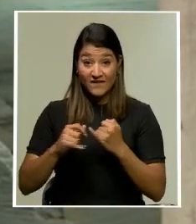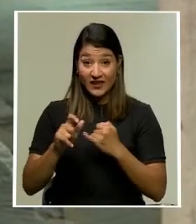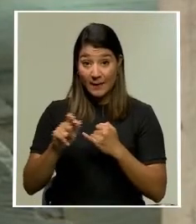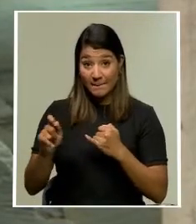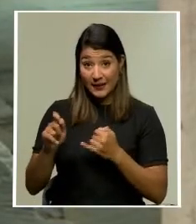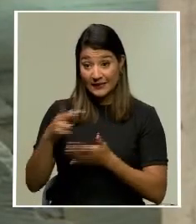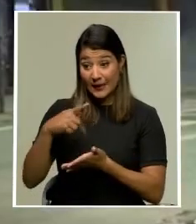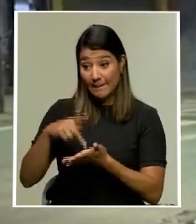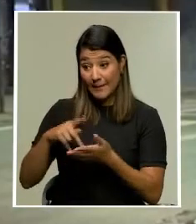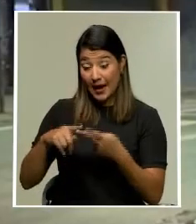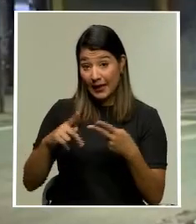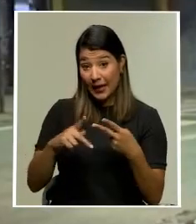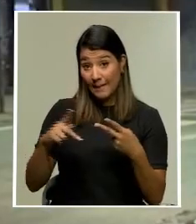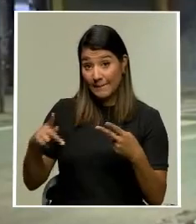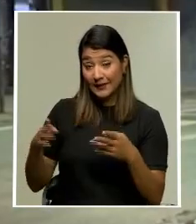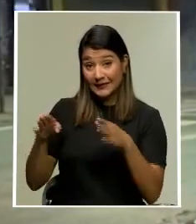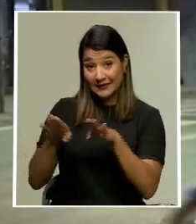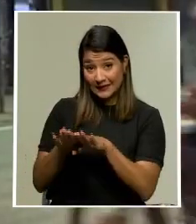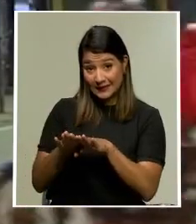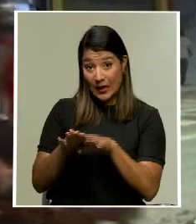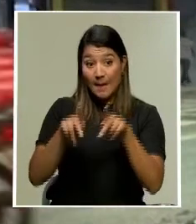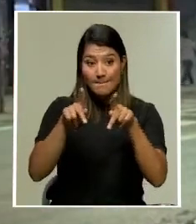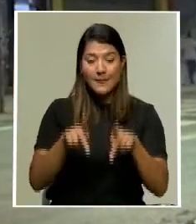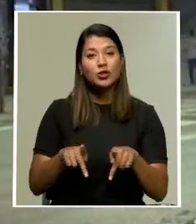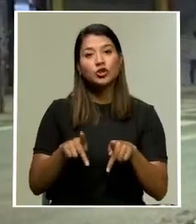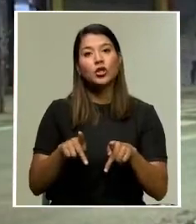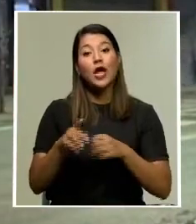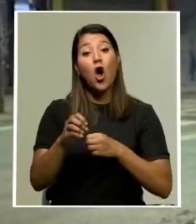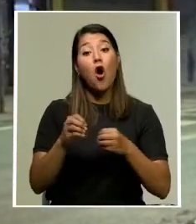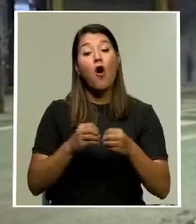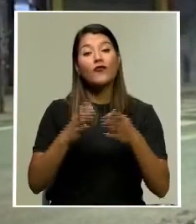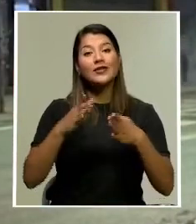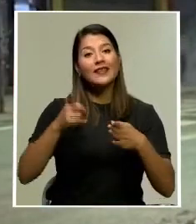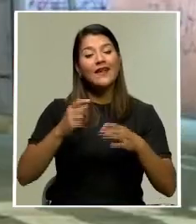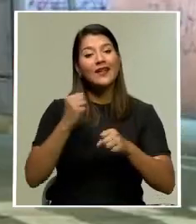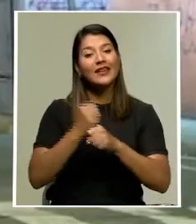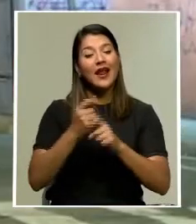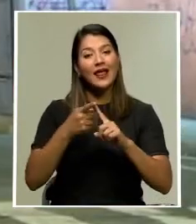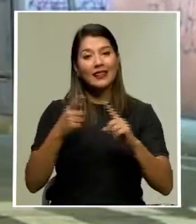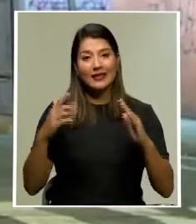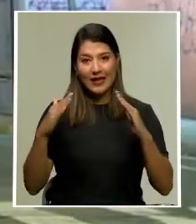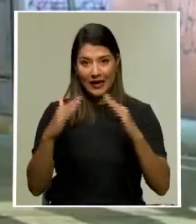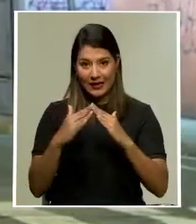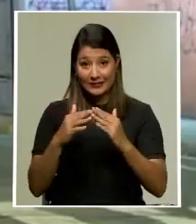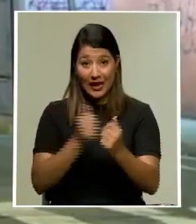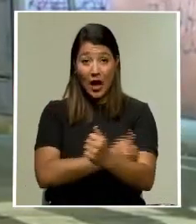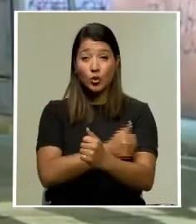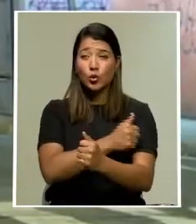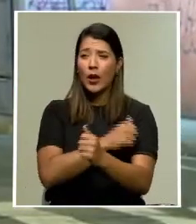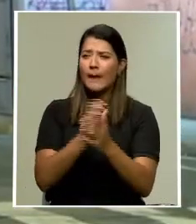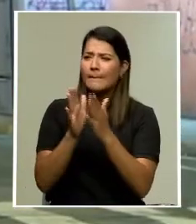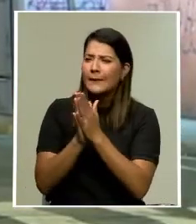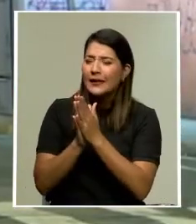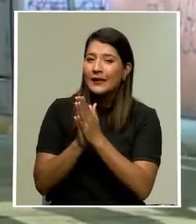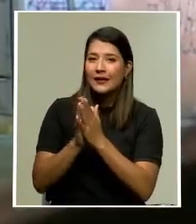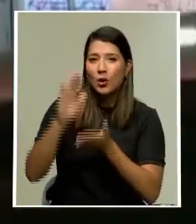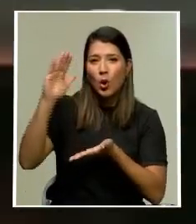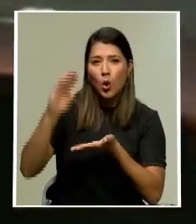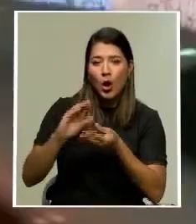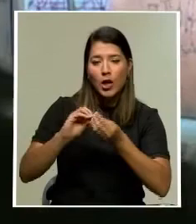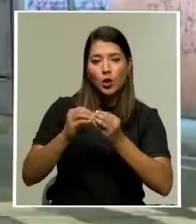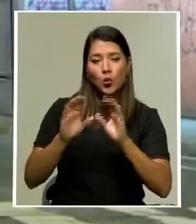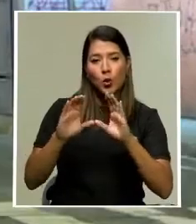estarán cerrados, los oficinistas deben trabajar a distancia y las autoridades pidieron reducir las clases al mínimo imprescindible, entre